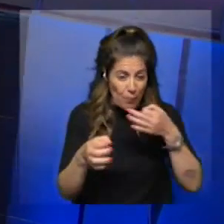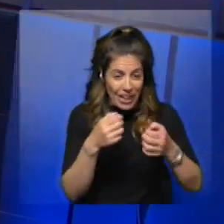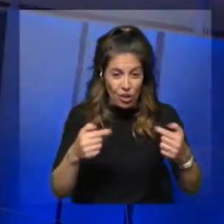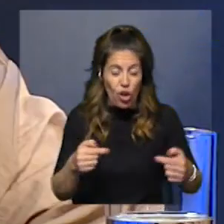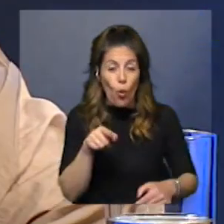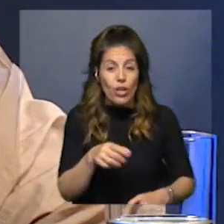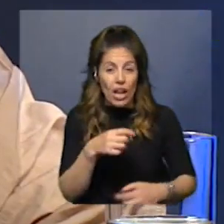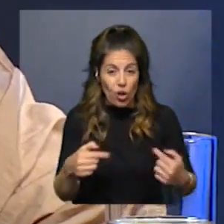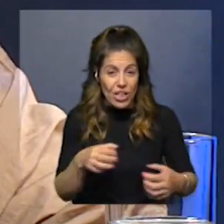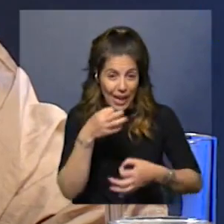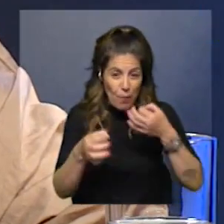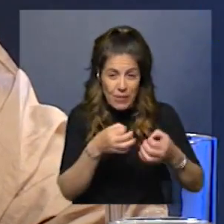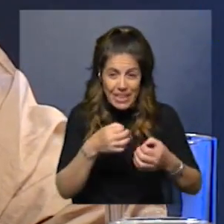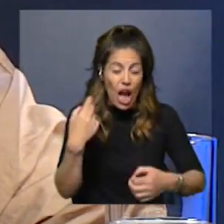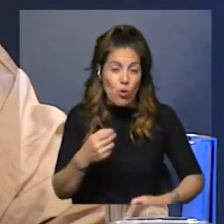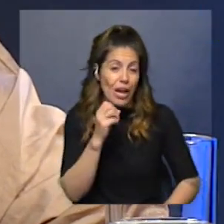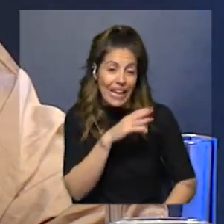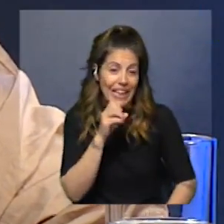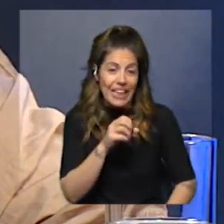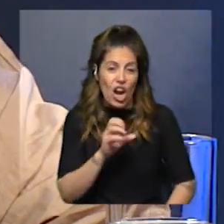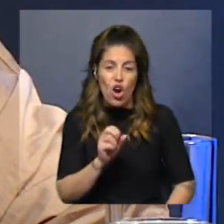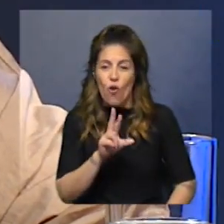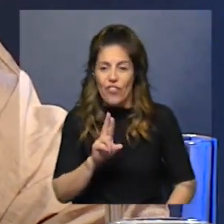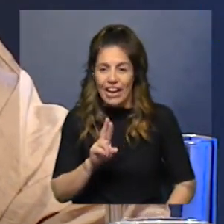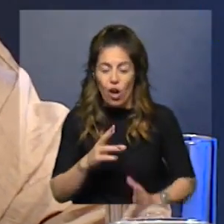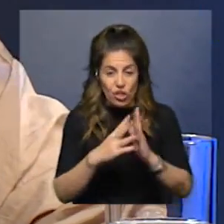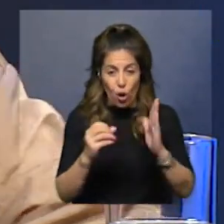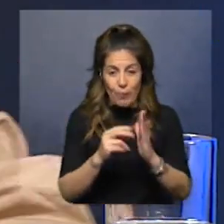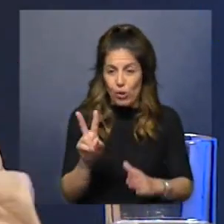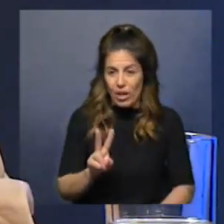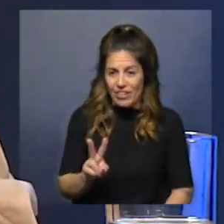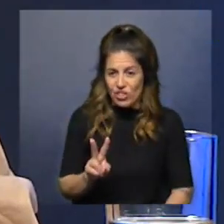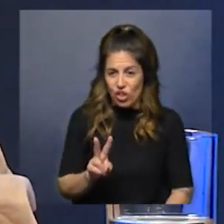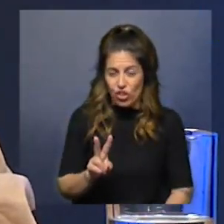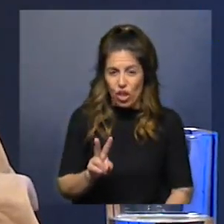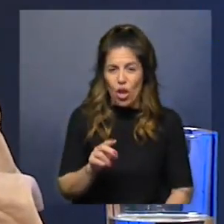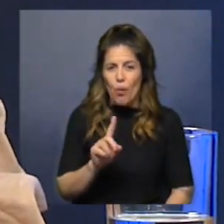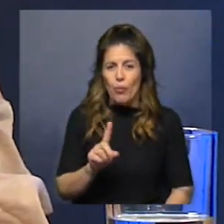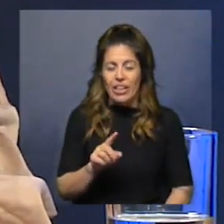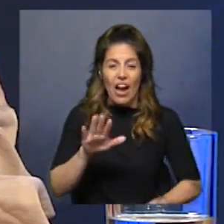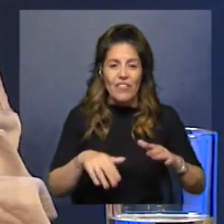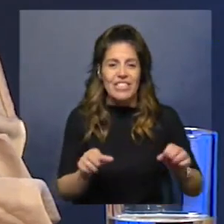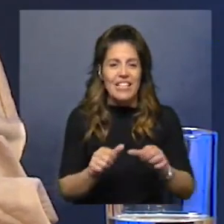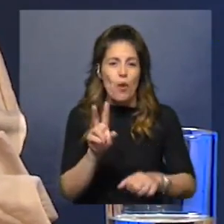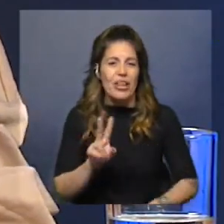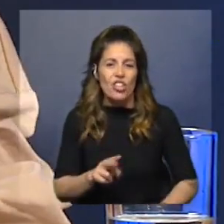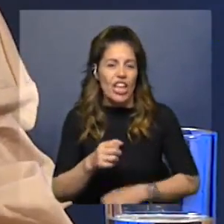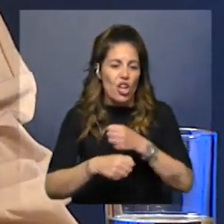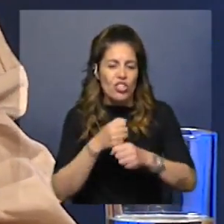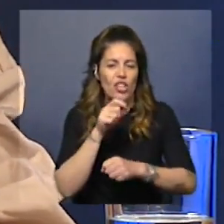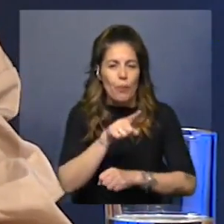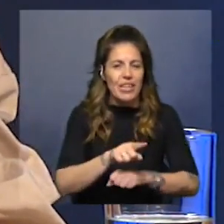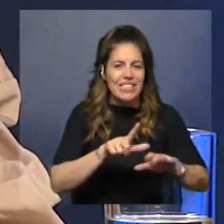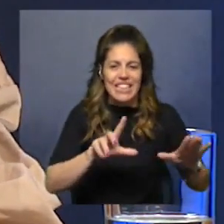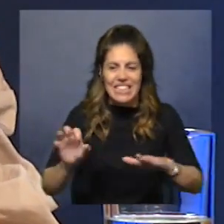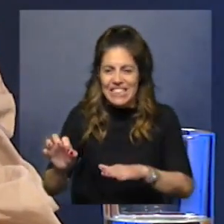explica es eso, que nunca hay que criticar los covers de la versión, porque muchas veces. Por ejemplo, hay a veces que hacen versiones de los años